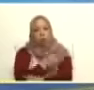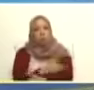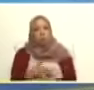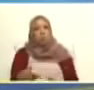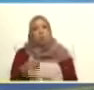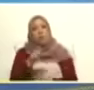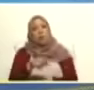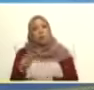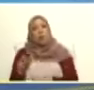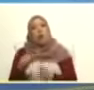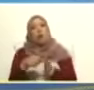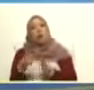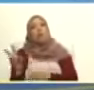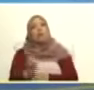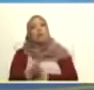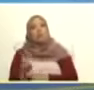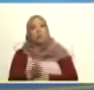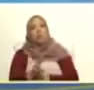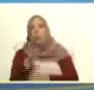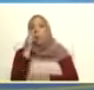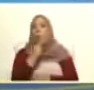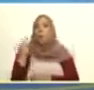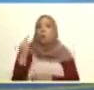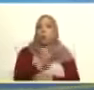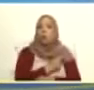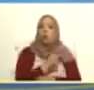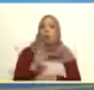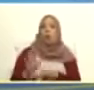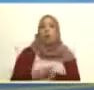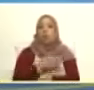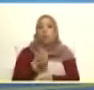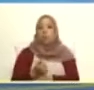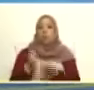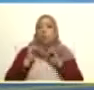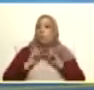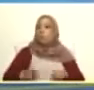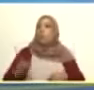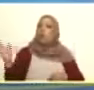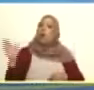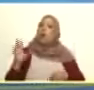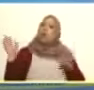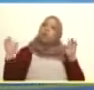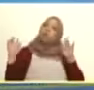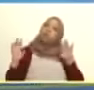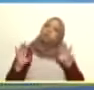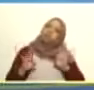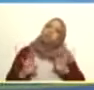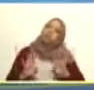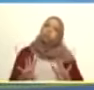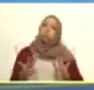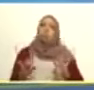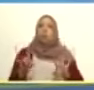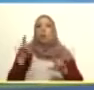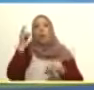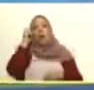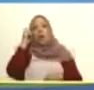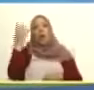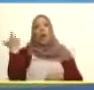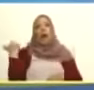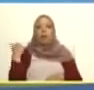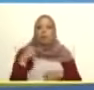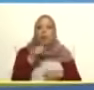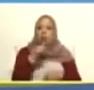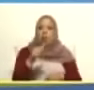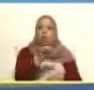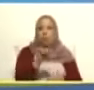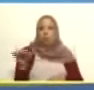de venezolanas y venezolanos que han ocupado las principales avenidas de las capitales de Estado en estos cierres de campaña de esta